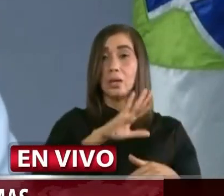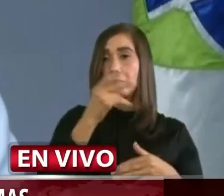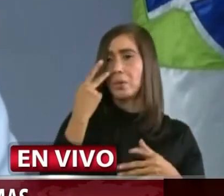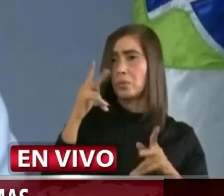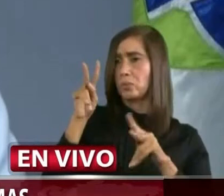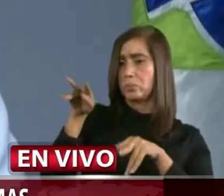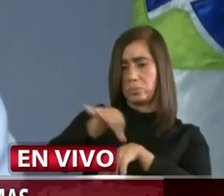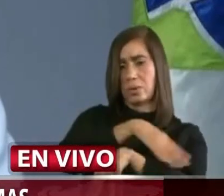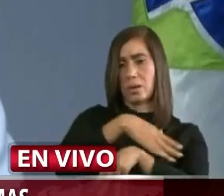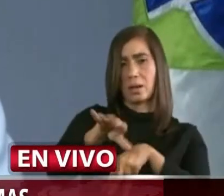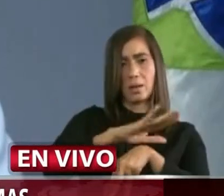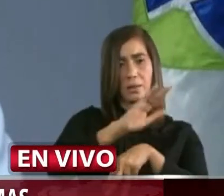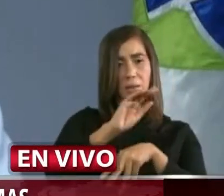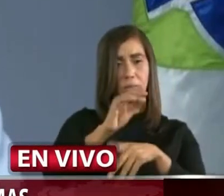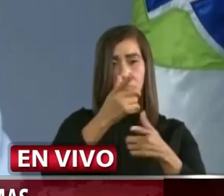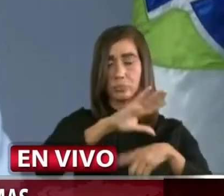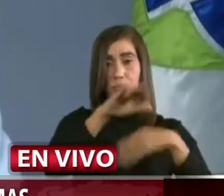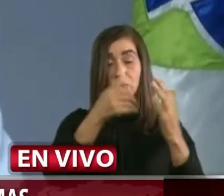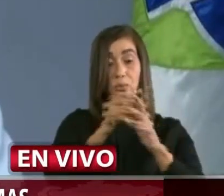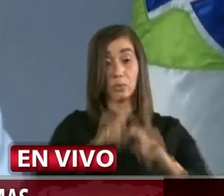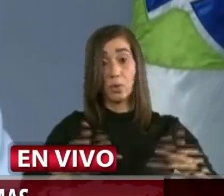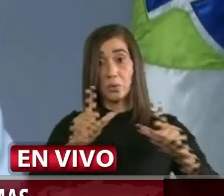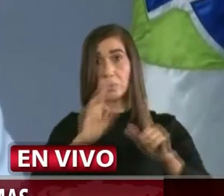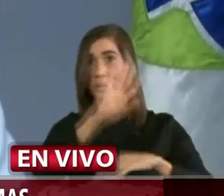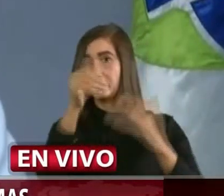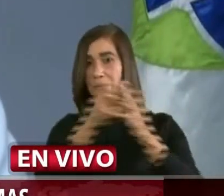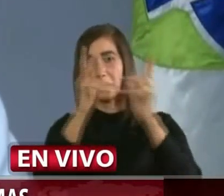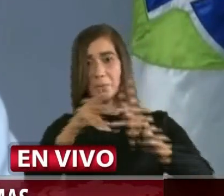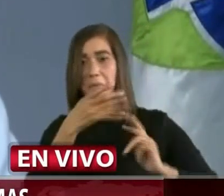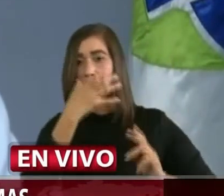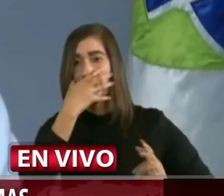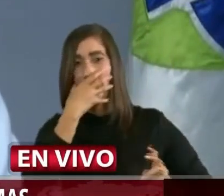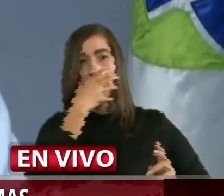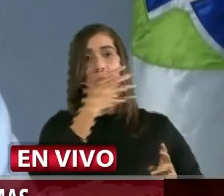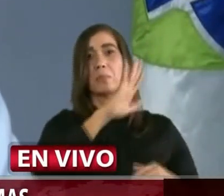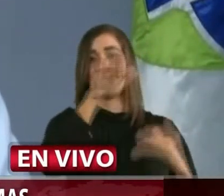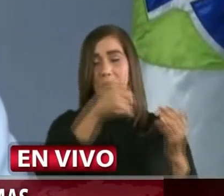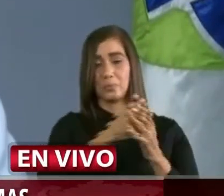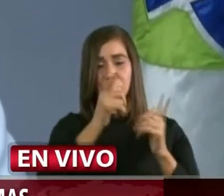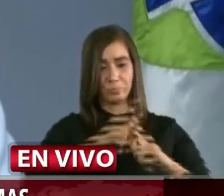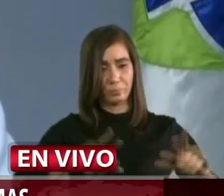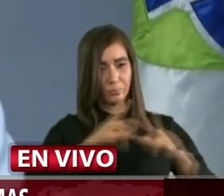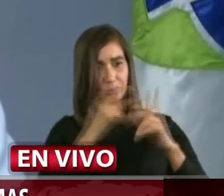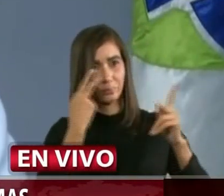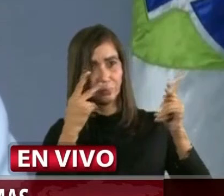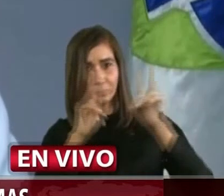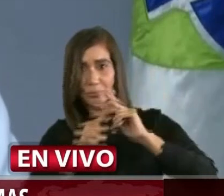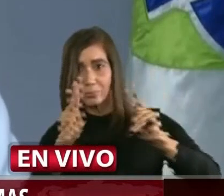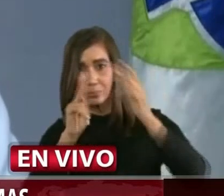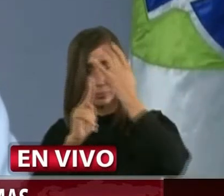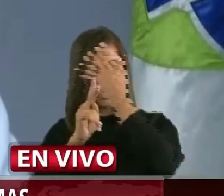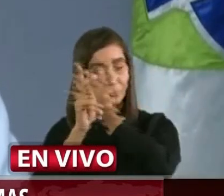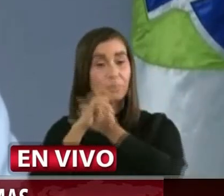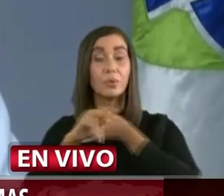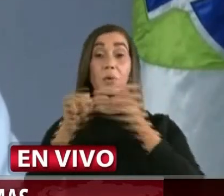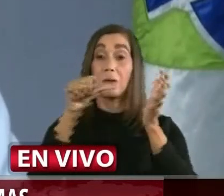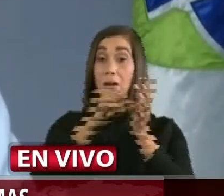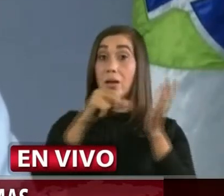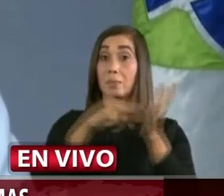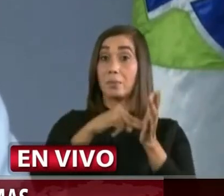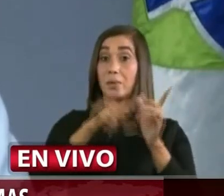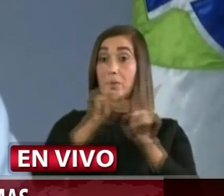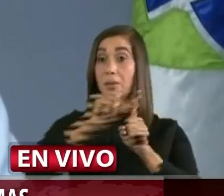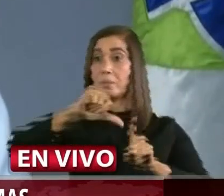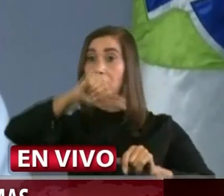masivo de las mascarillas por la población en todos los barrios, no solamente de la capital,